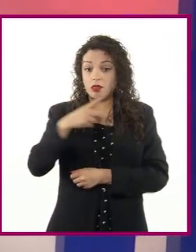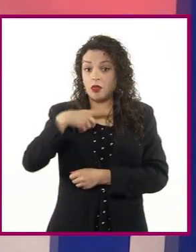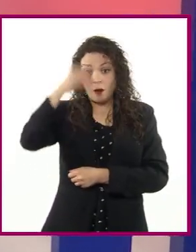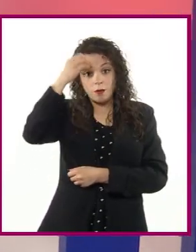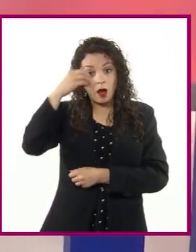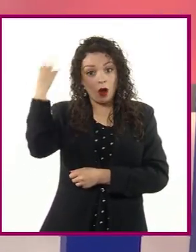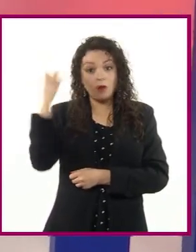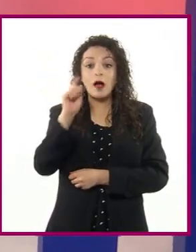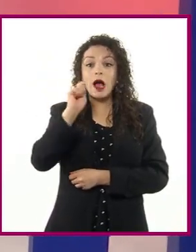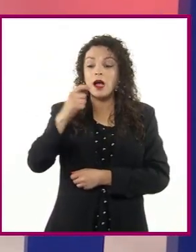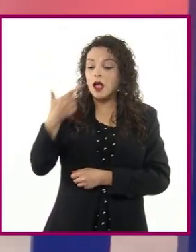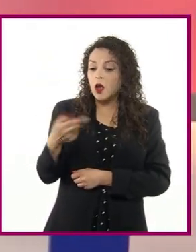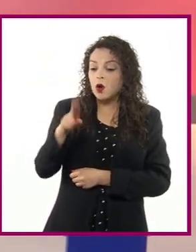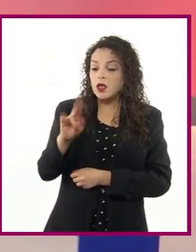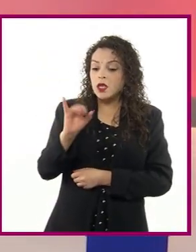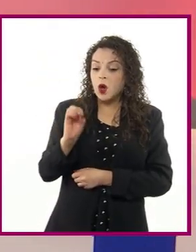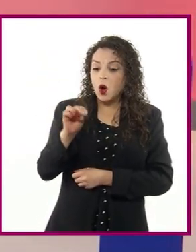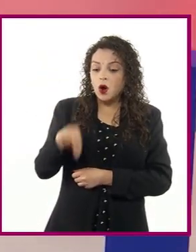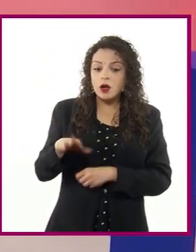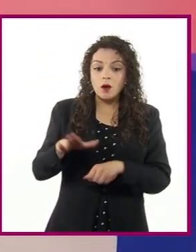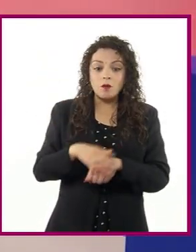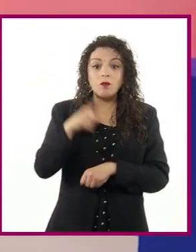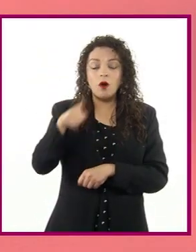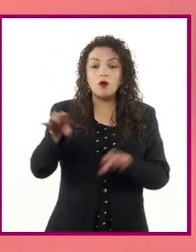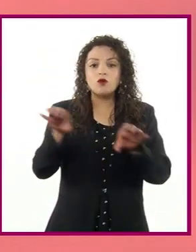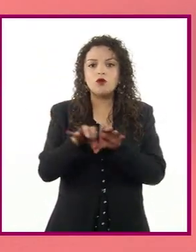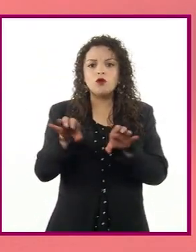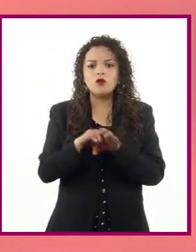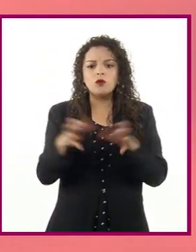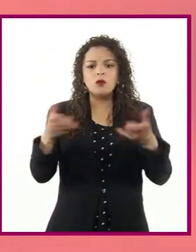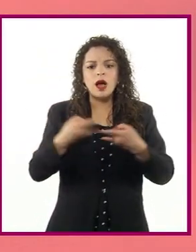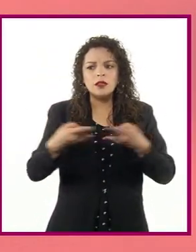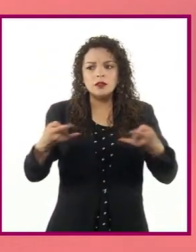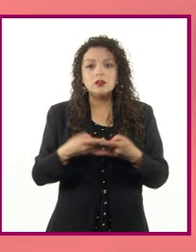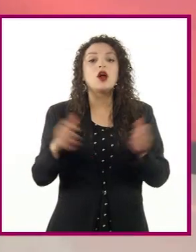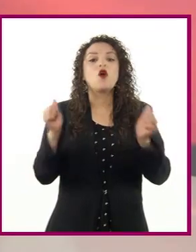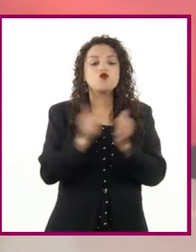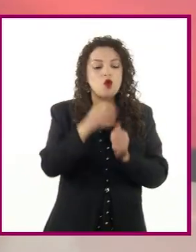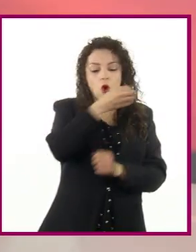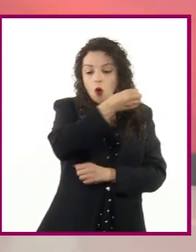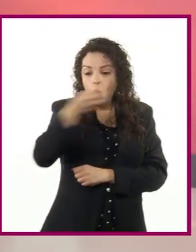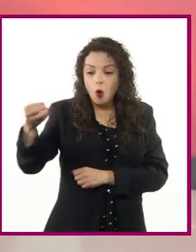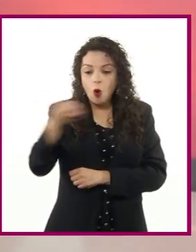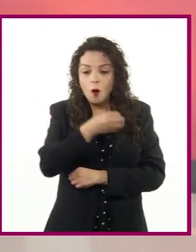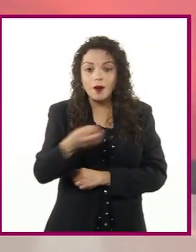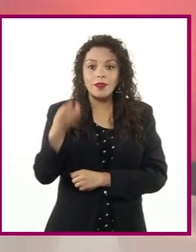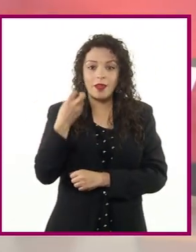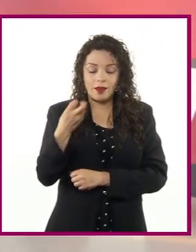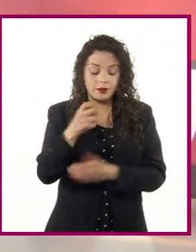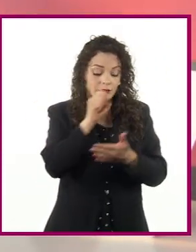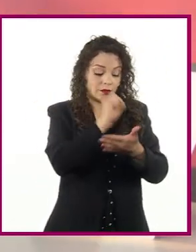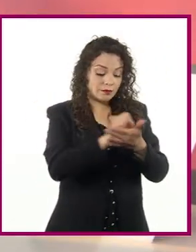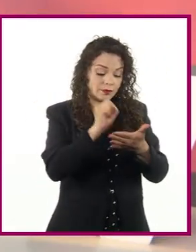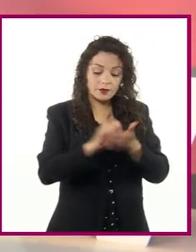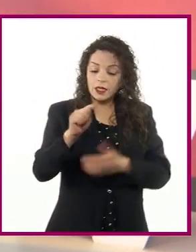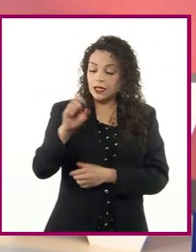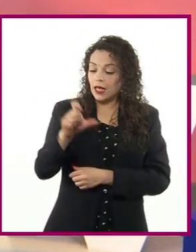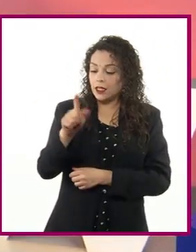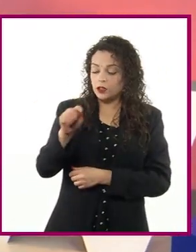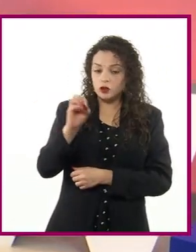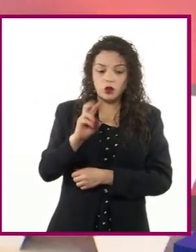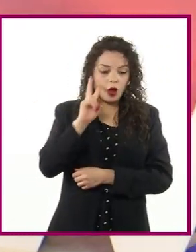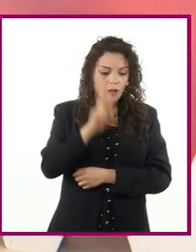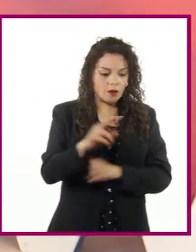es el guión, pues establece el orden de los eventos que ocurrirán. Es el texto en el que se conceptualiza de